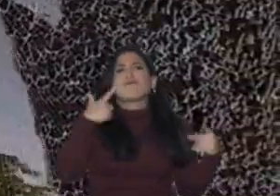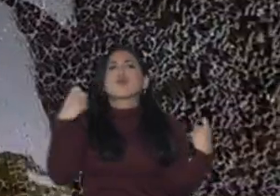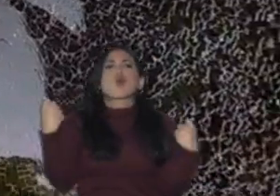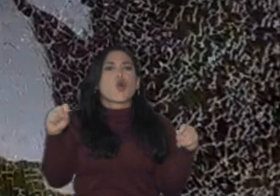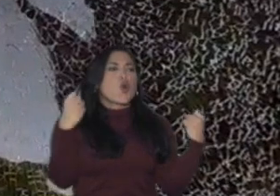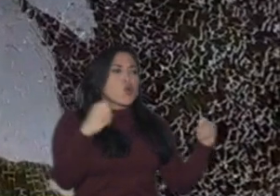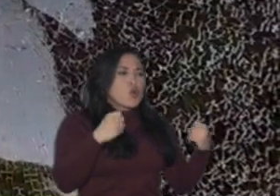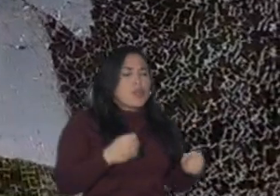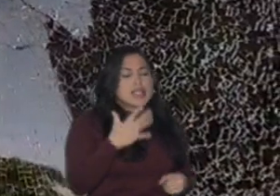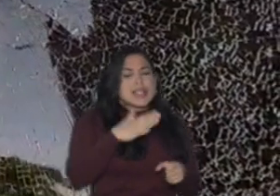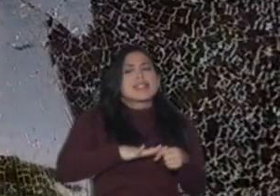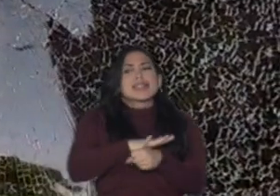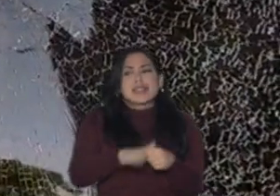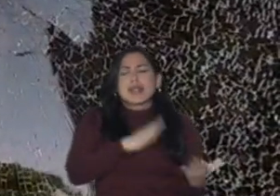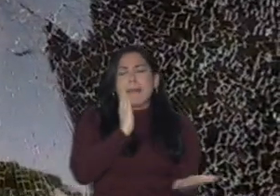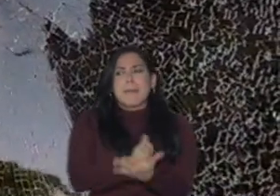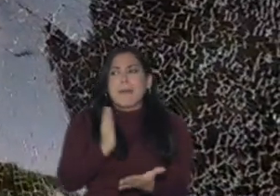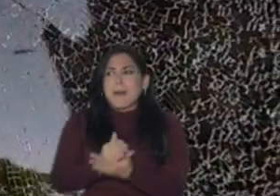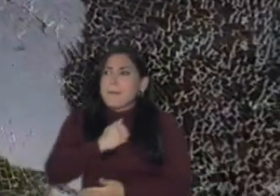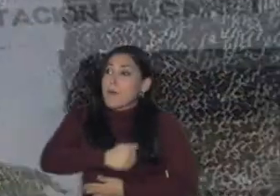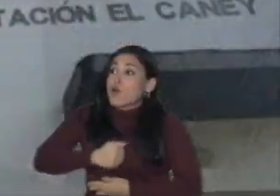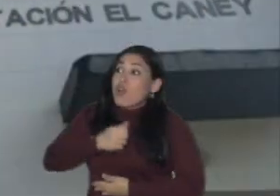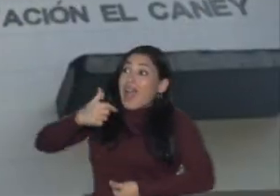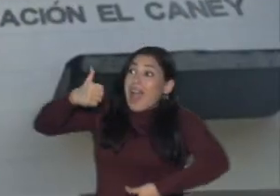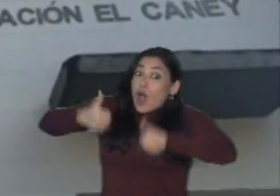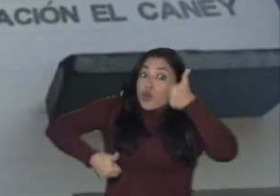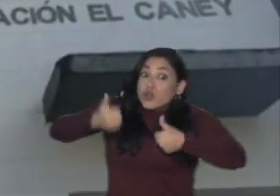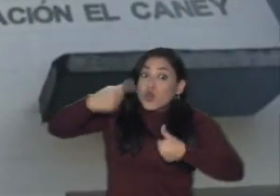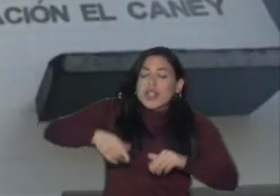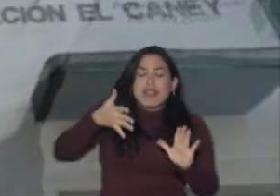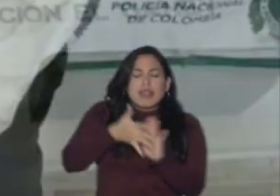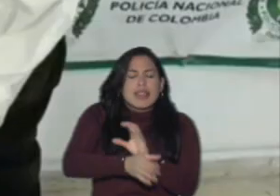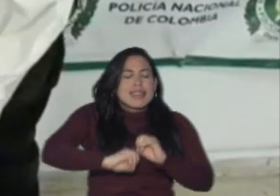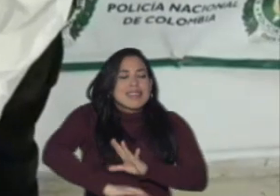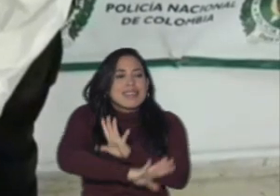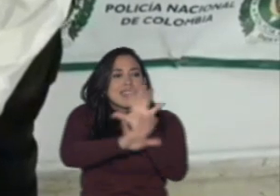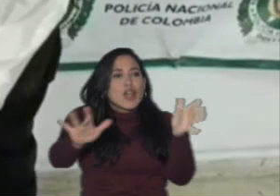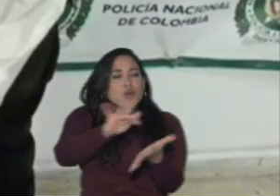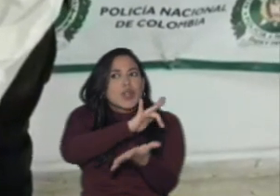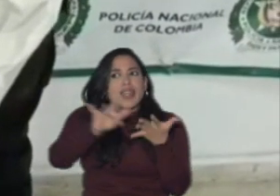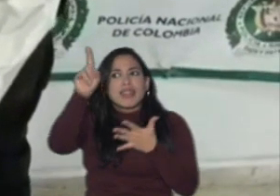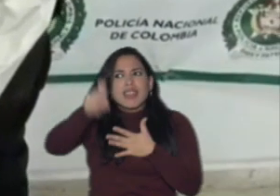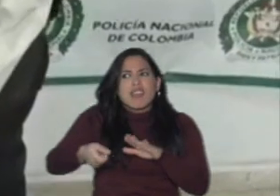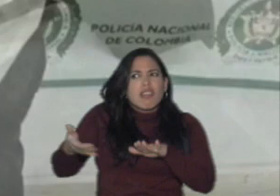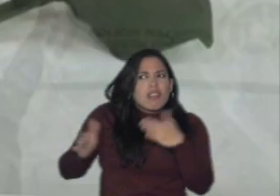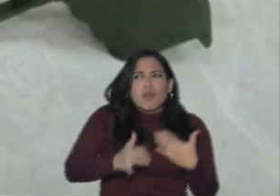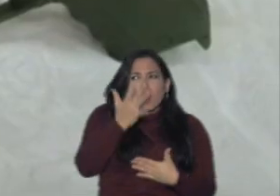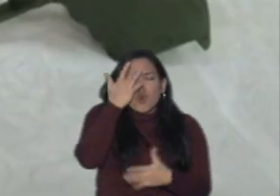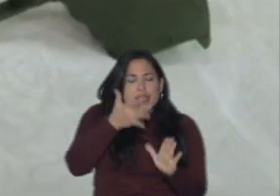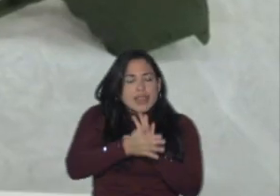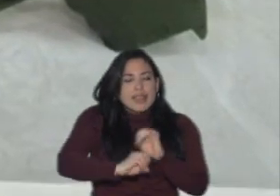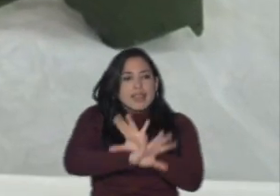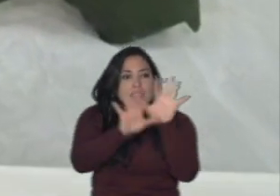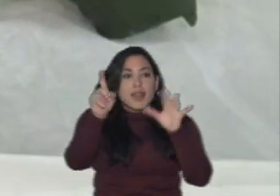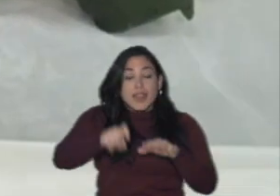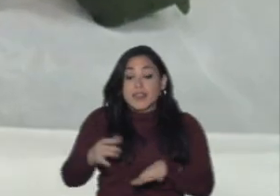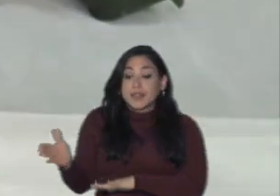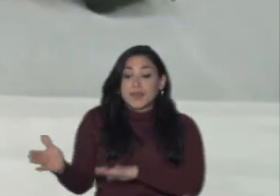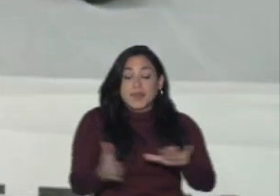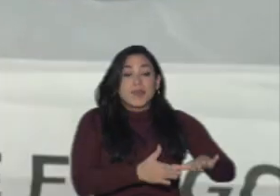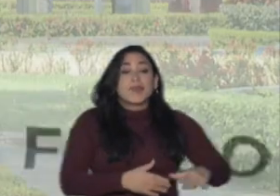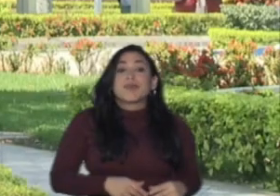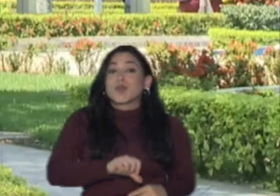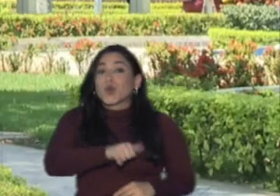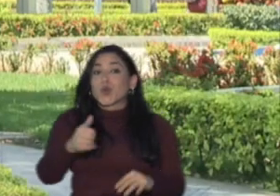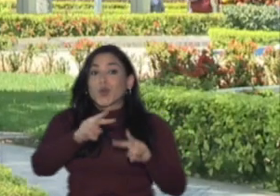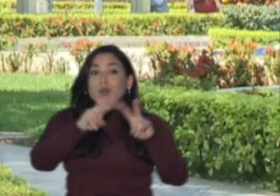preocupación por esta situación y le pidieron a las autoridades esclarecer cuanto antes este homicidio. Y ahora